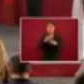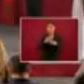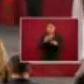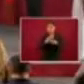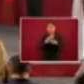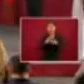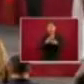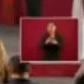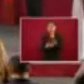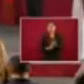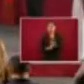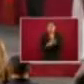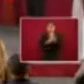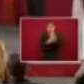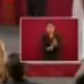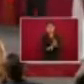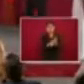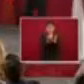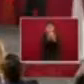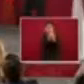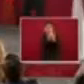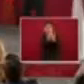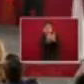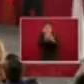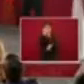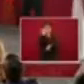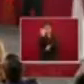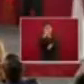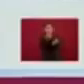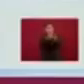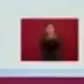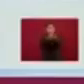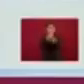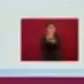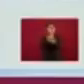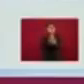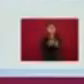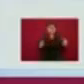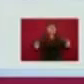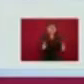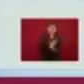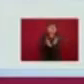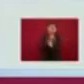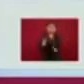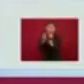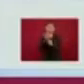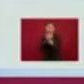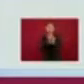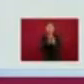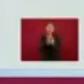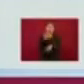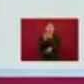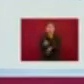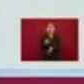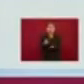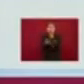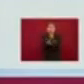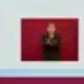el director editorial del diario Economista. Director, ¿cómo estás? Encantado de estar acá. Pues llegó la emergencia. Llegó la